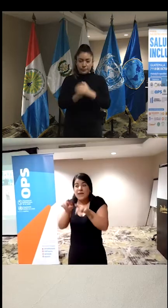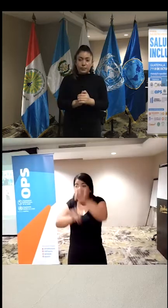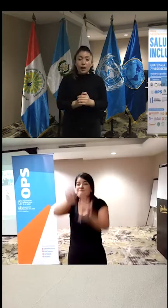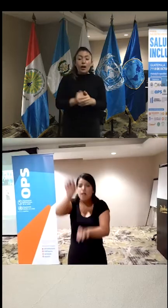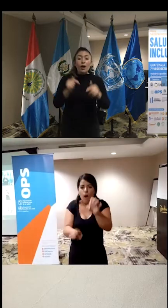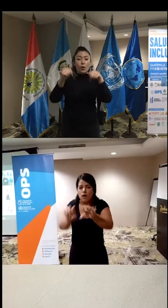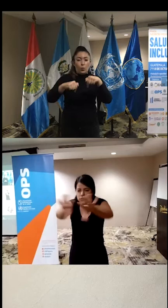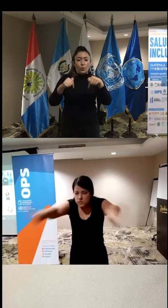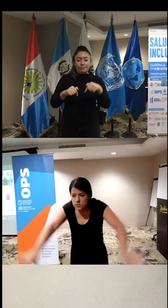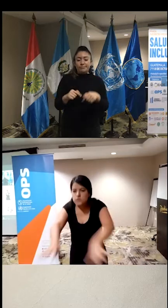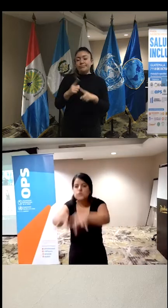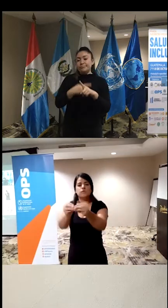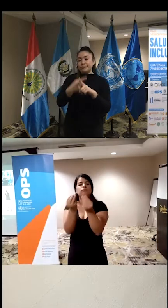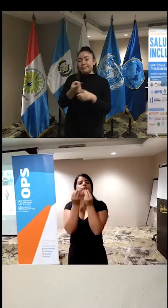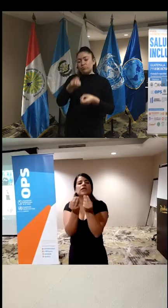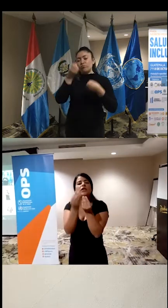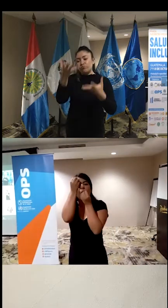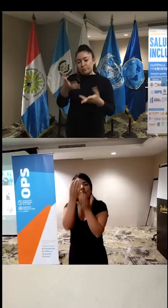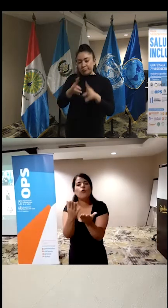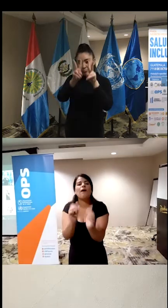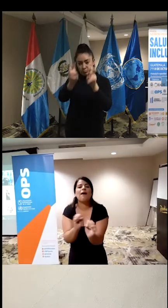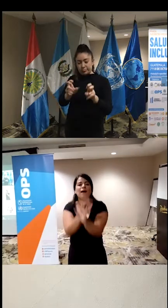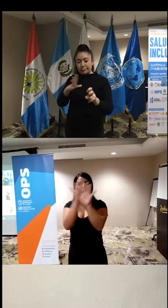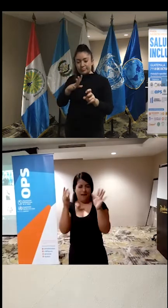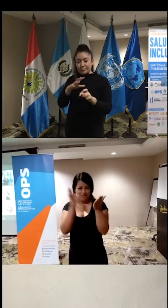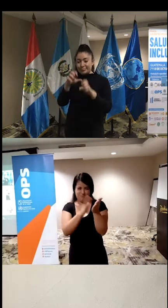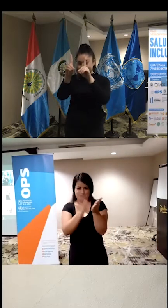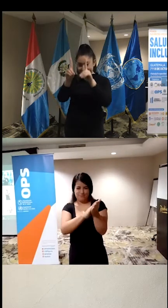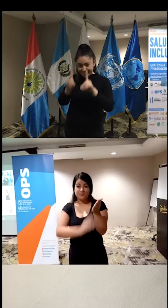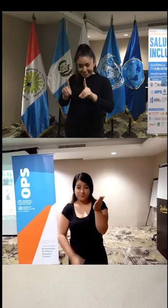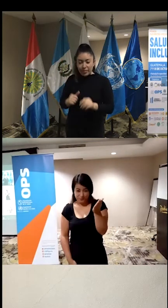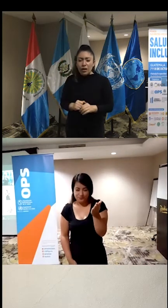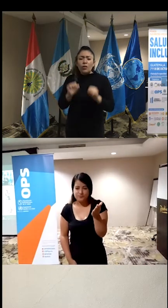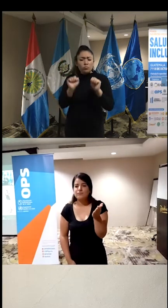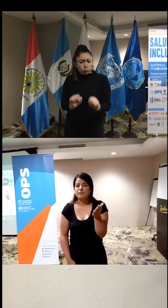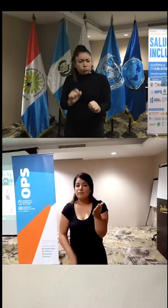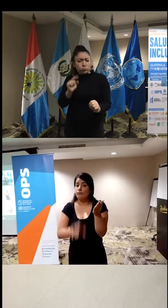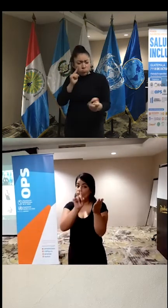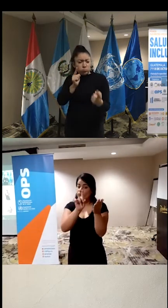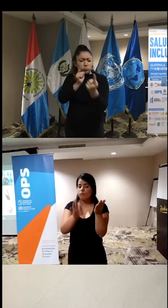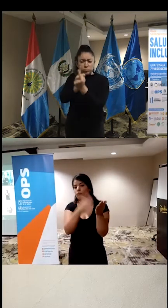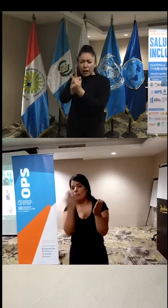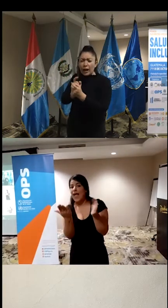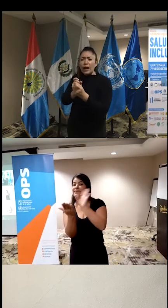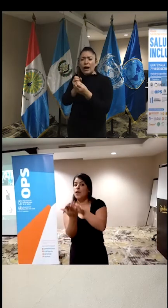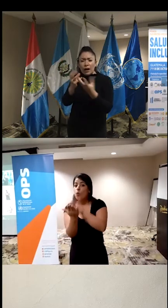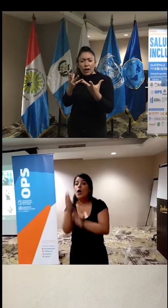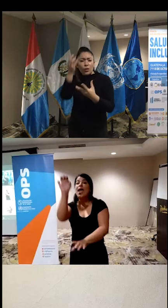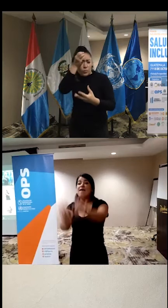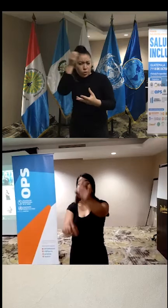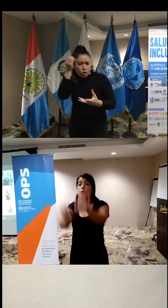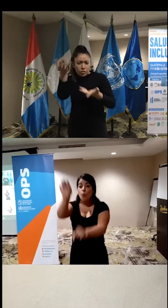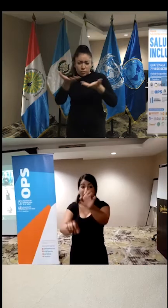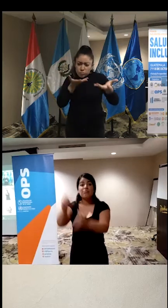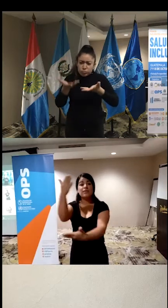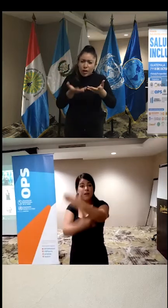Ahora, cuando hablamos de la valoración de la discapacidad, podemos encontrar algunos criterios que se han ido